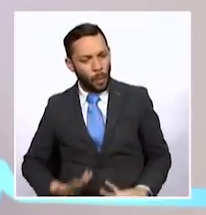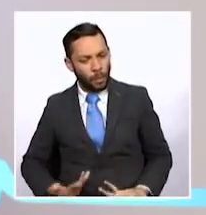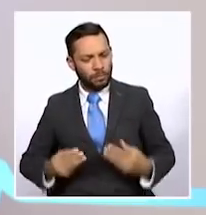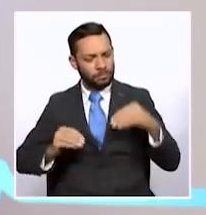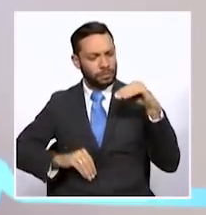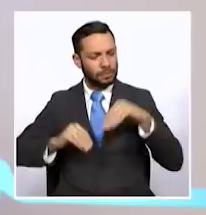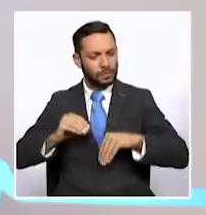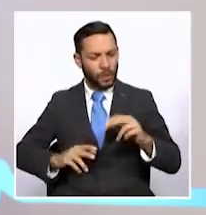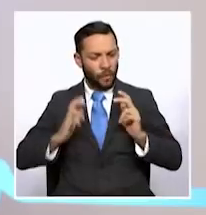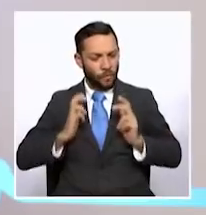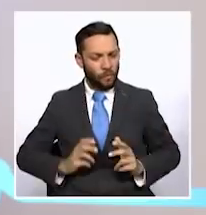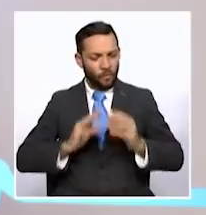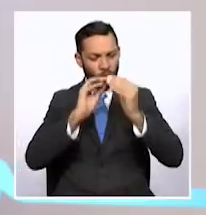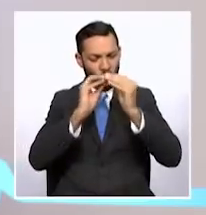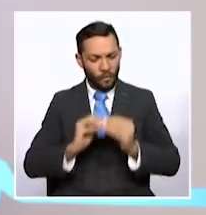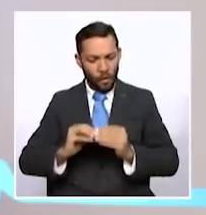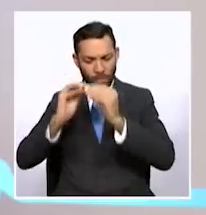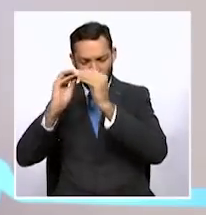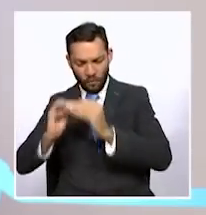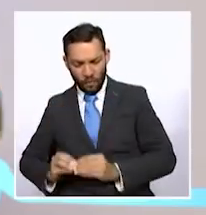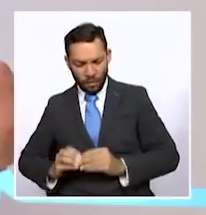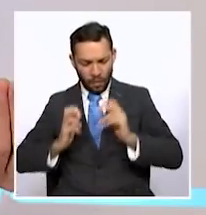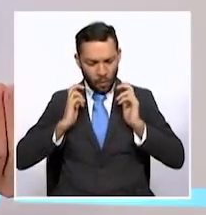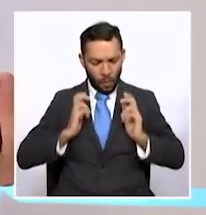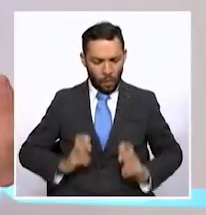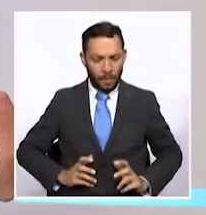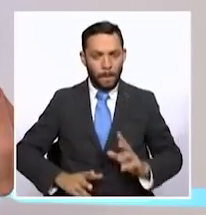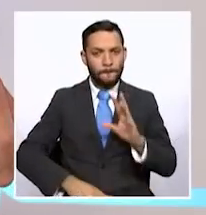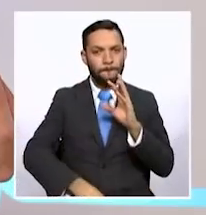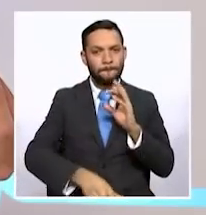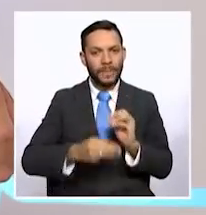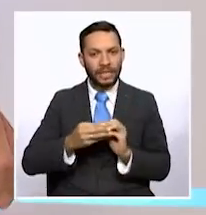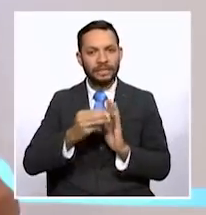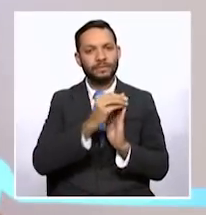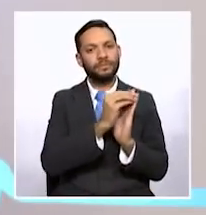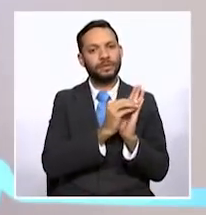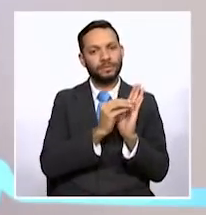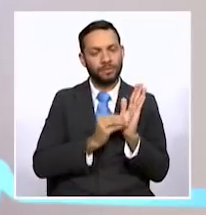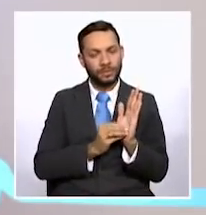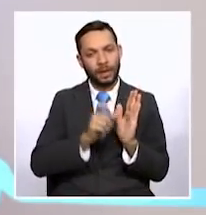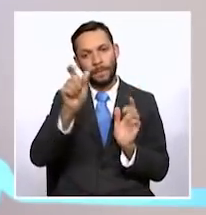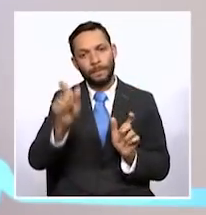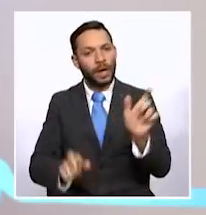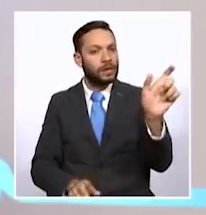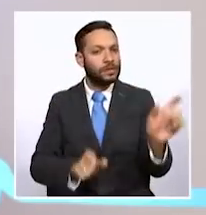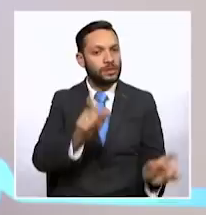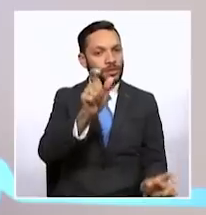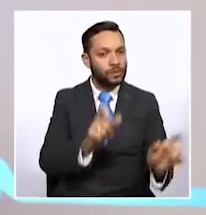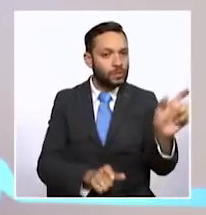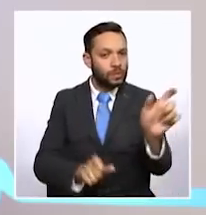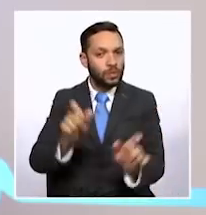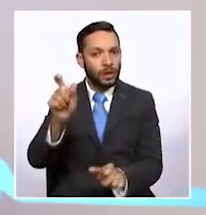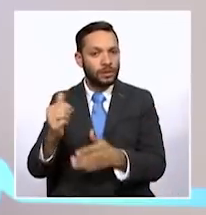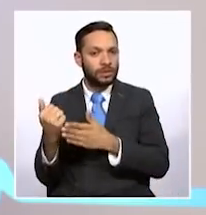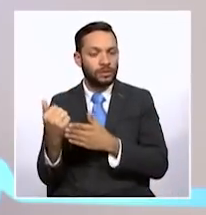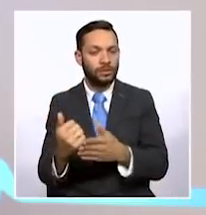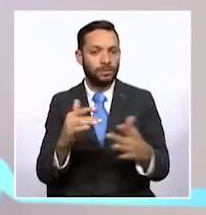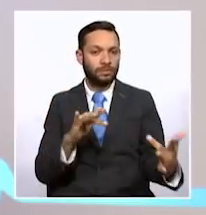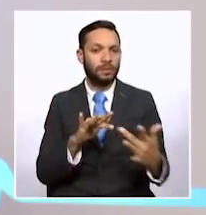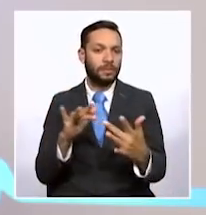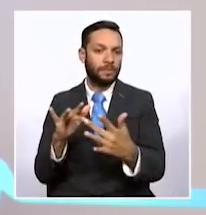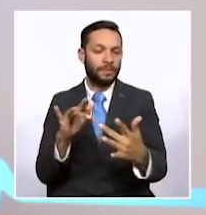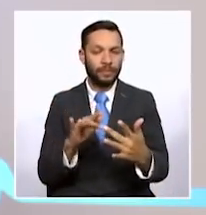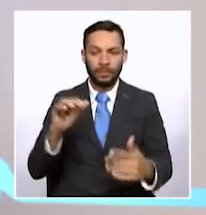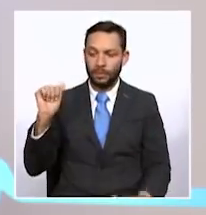de la anatomía y las patologías, y lo que más frecuente están recibiendo ustedes en consulta. Doctor Andrés